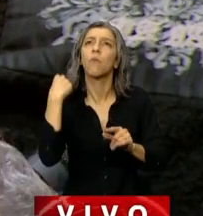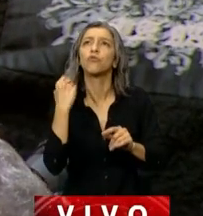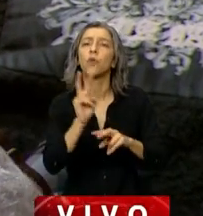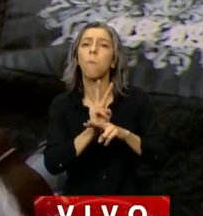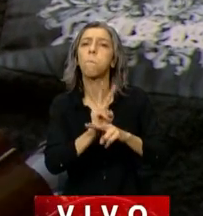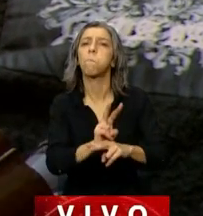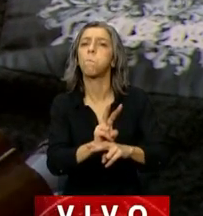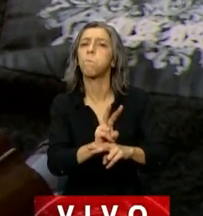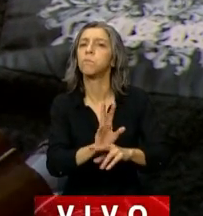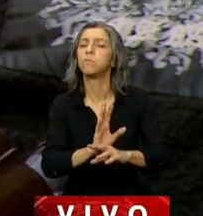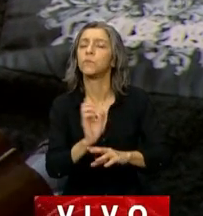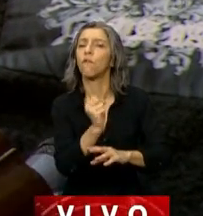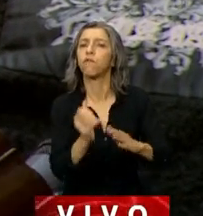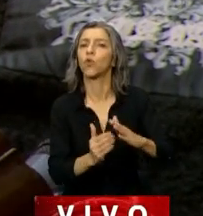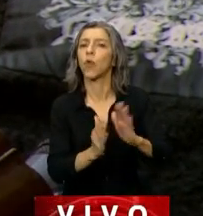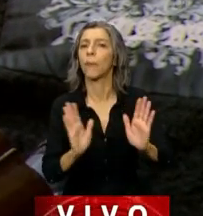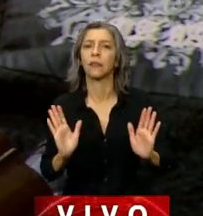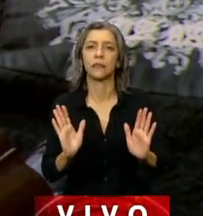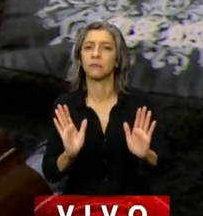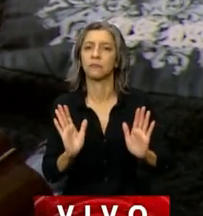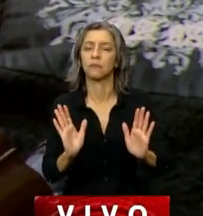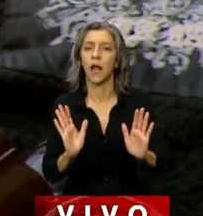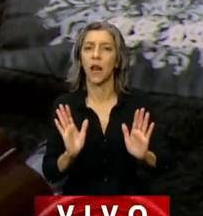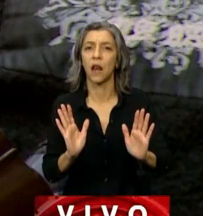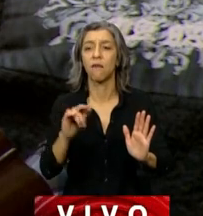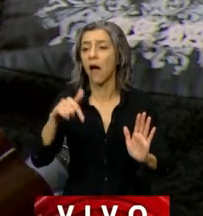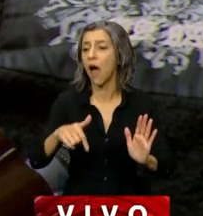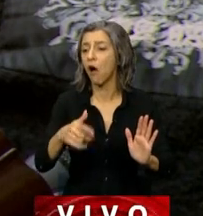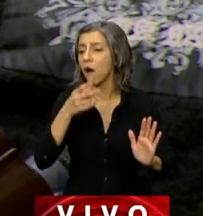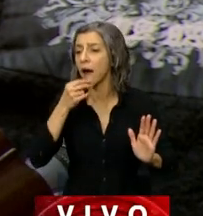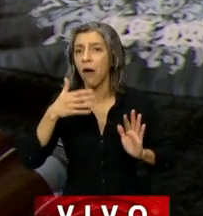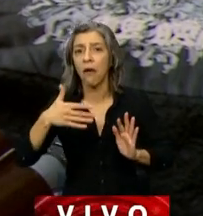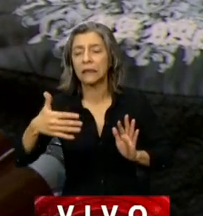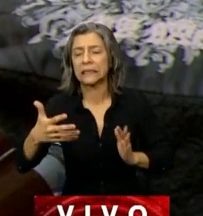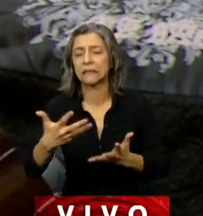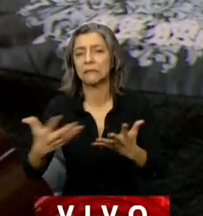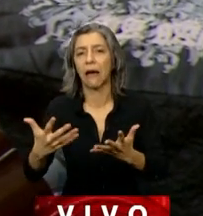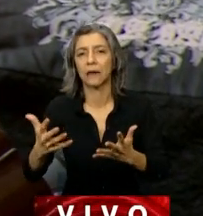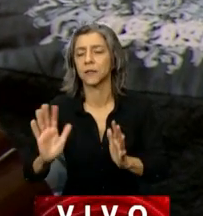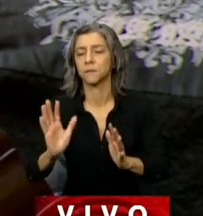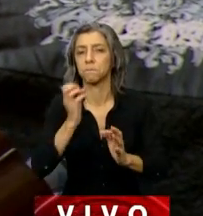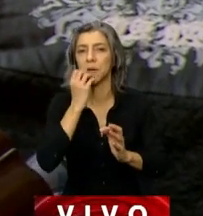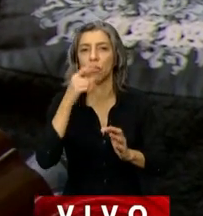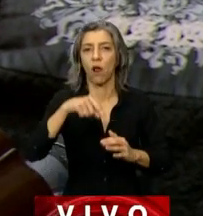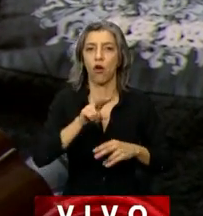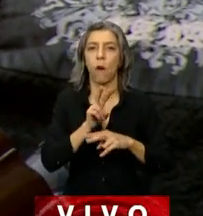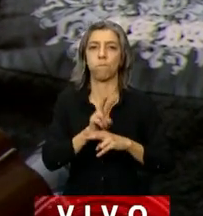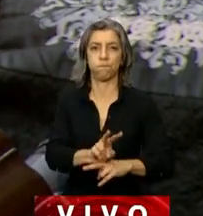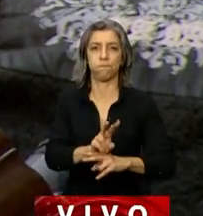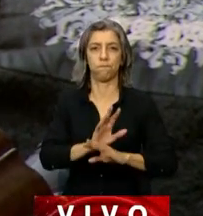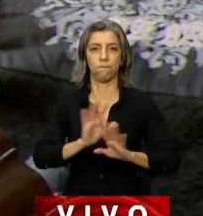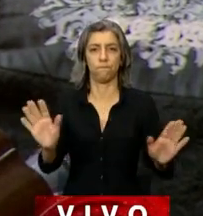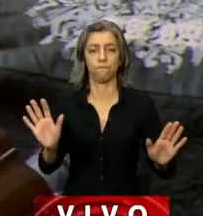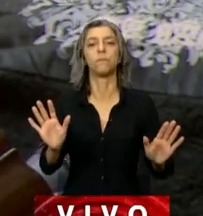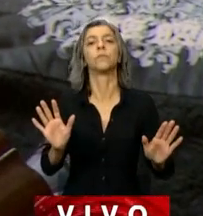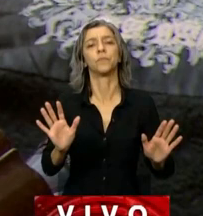que dejar pasar y que luego ya sea demasiado tarde. Entonces, aún a riesgo de que